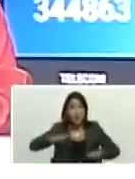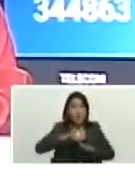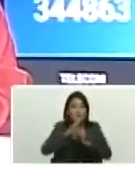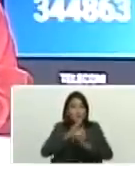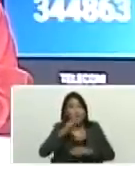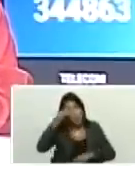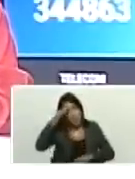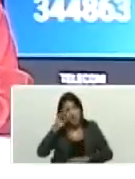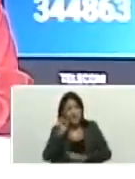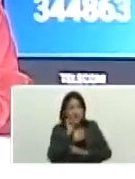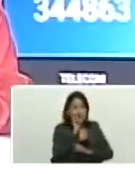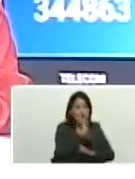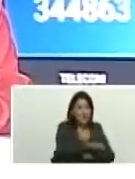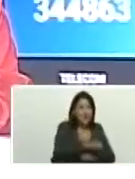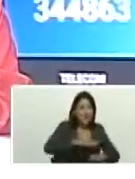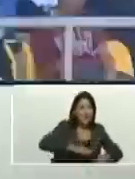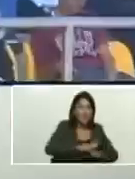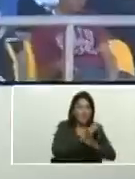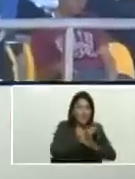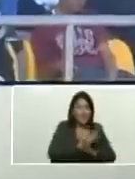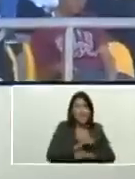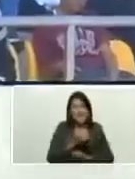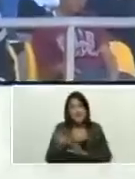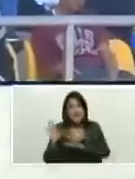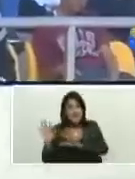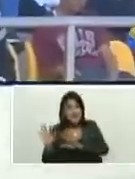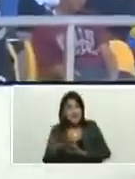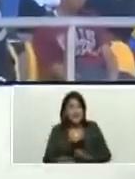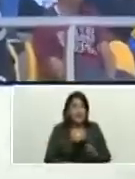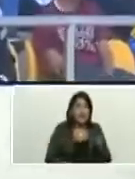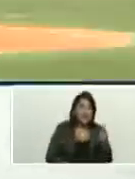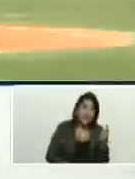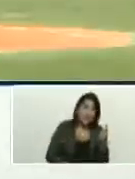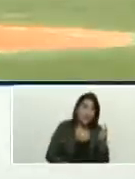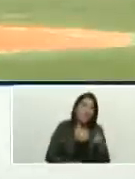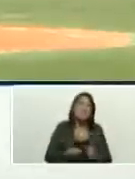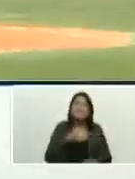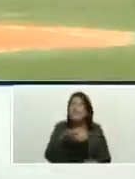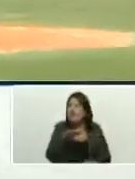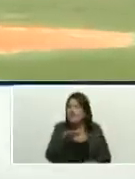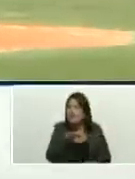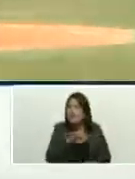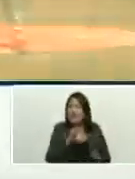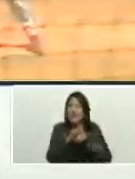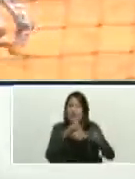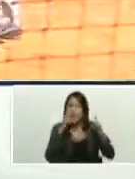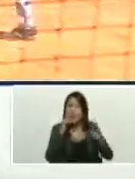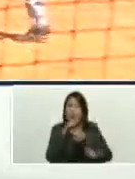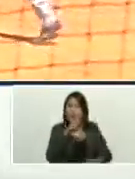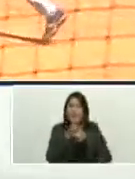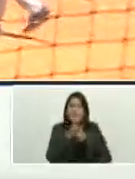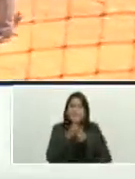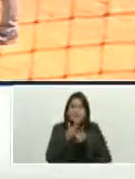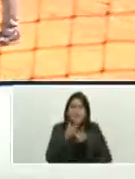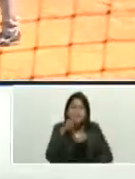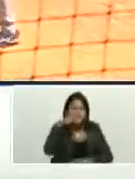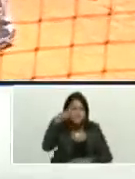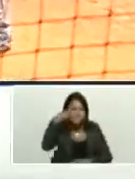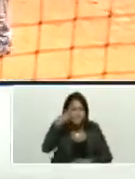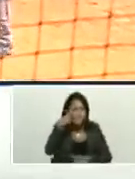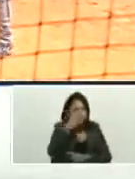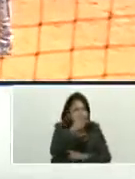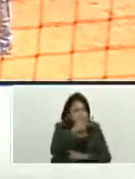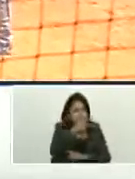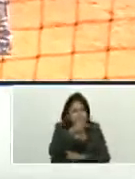3-1. Jugaron en el estadio en García Carneiro, allá en La Guaira. Qué bonito se ven las tomas de ese